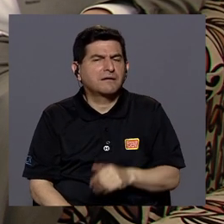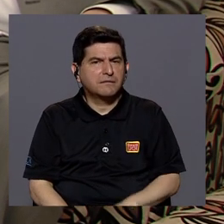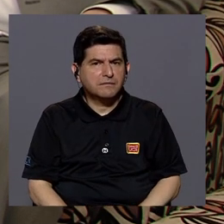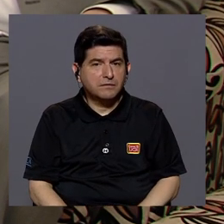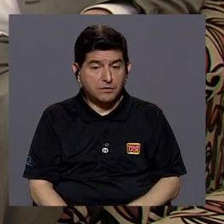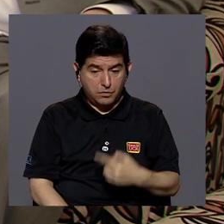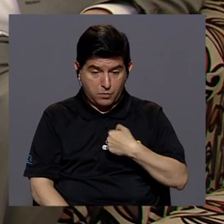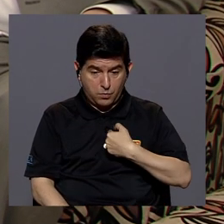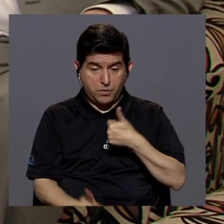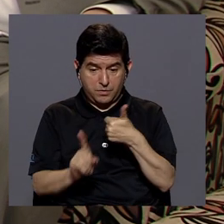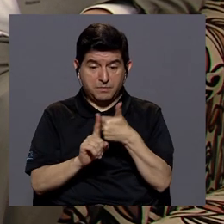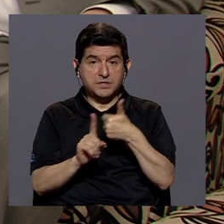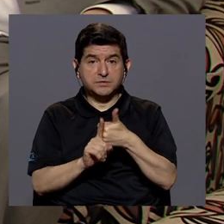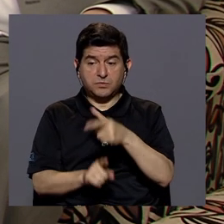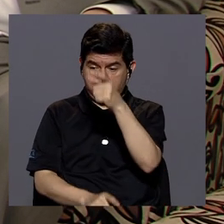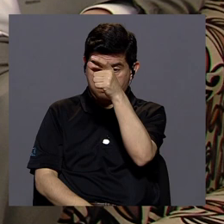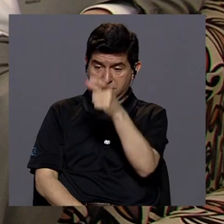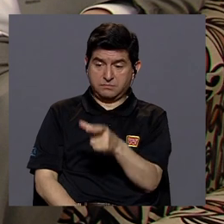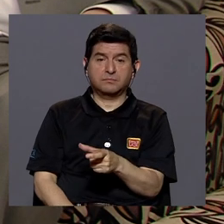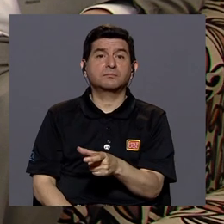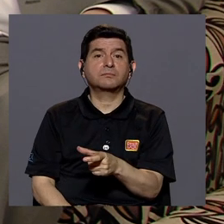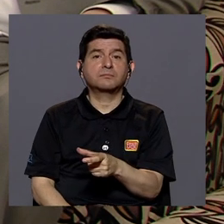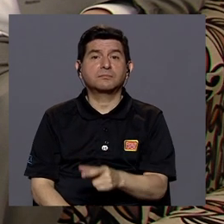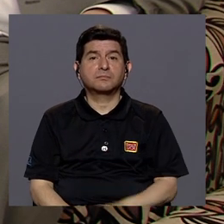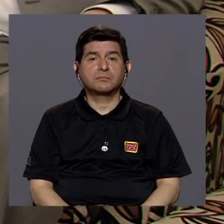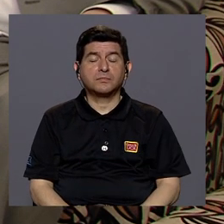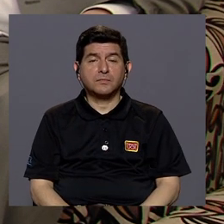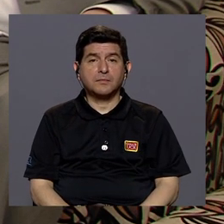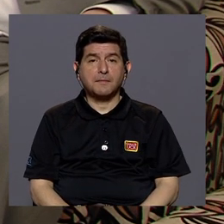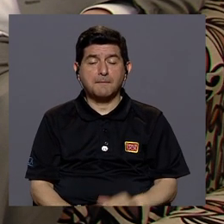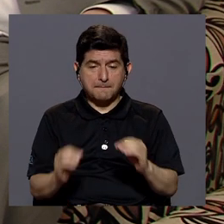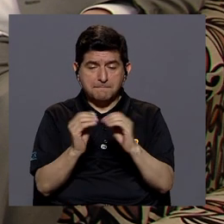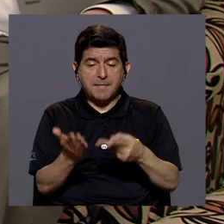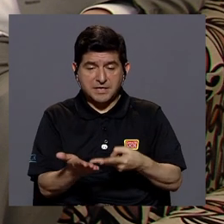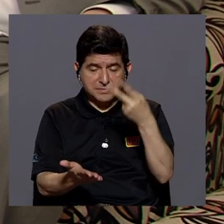uno es. Vale más ser uno.